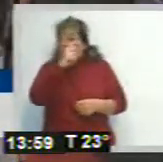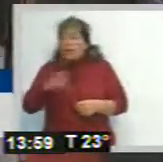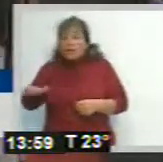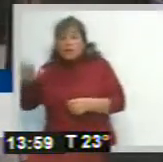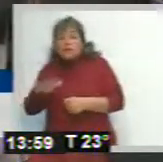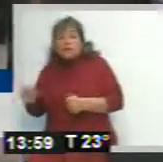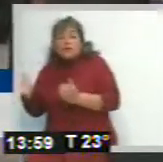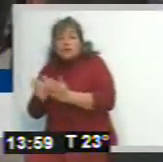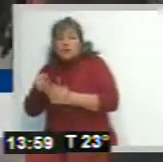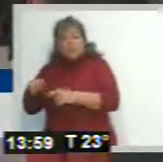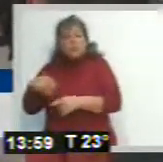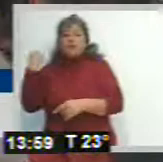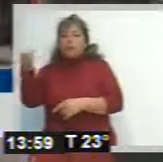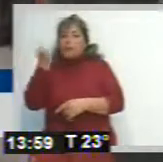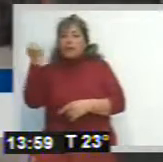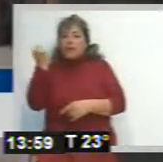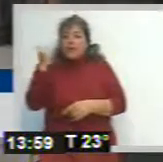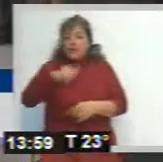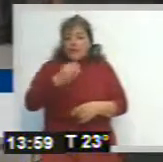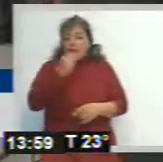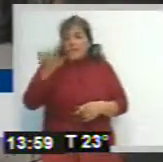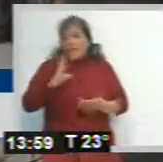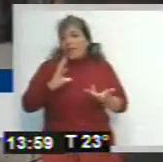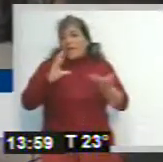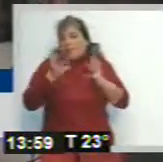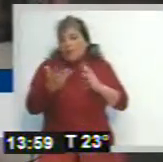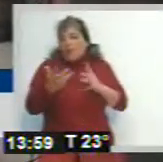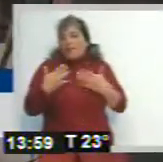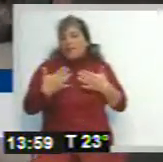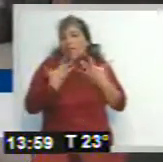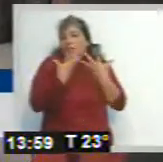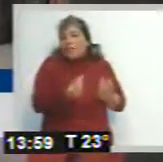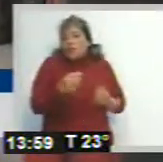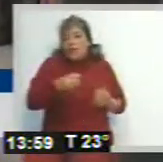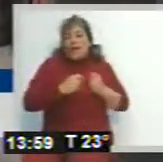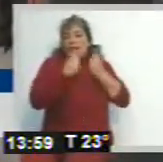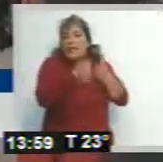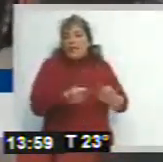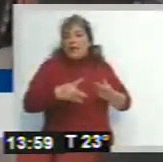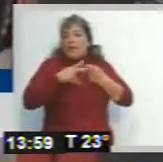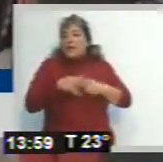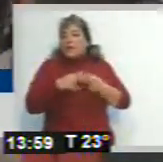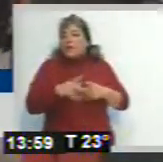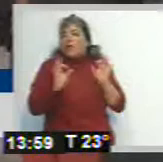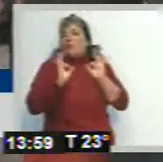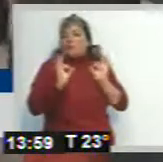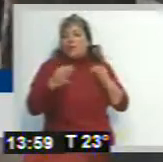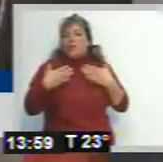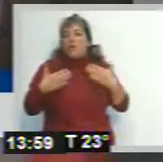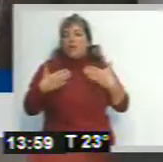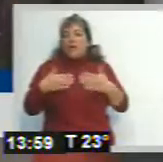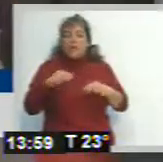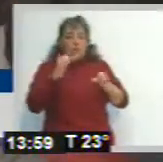muy importante y la manera la mejor manera que podemos tener de ayudarlo es justamente brindarle las herramientas necesarias para que puedan hacer un diagnóstico